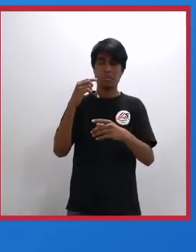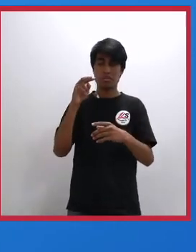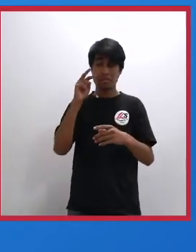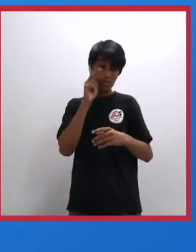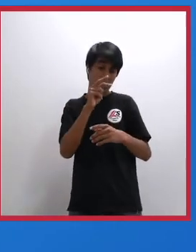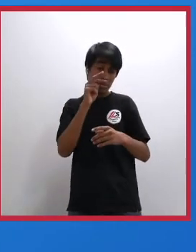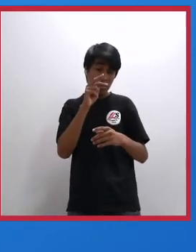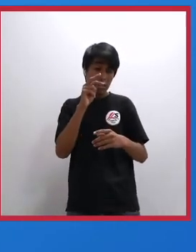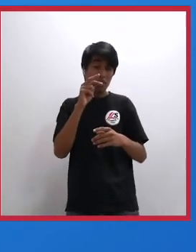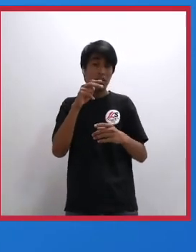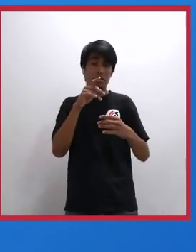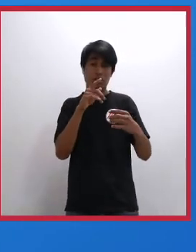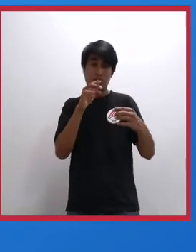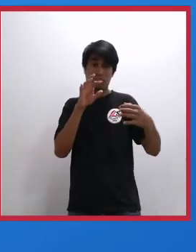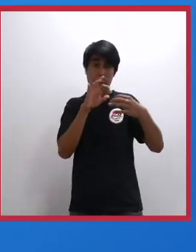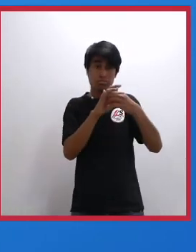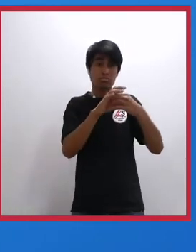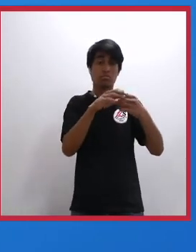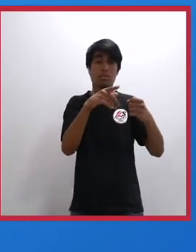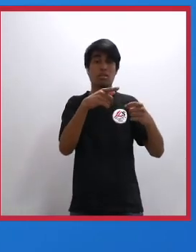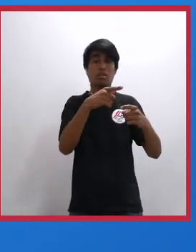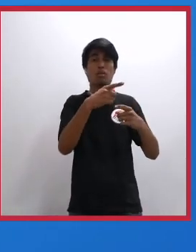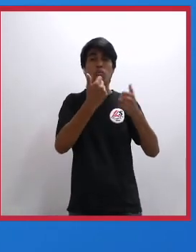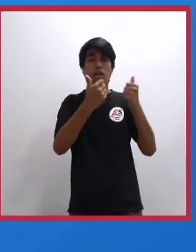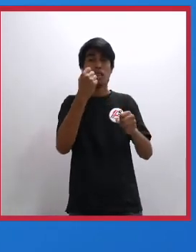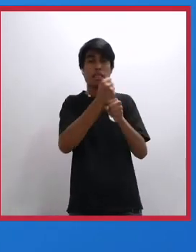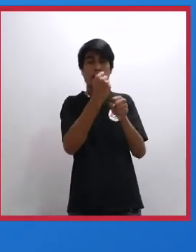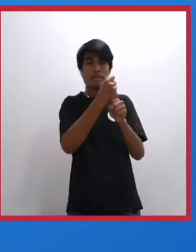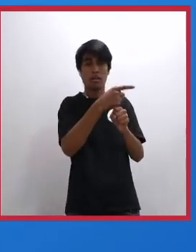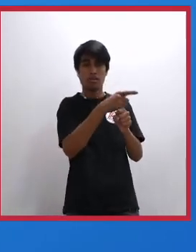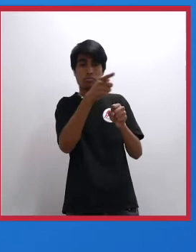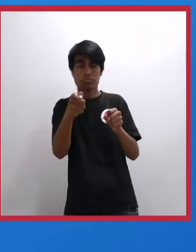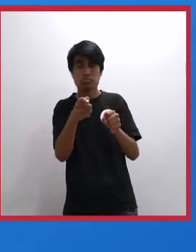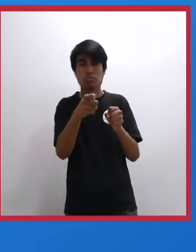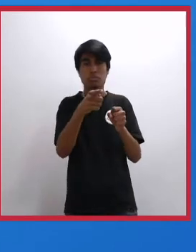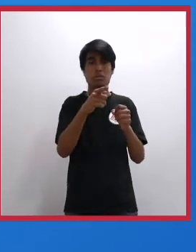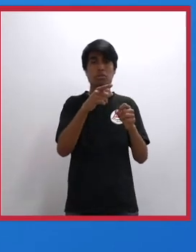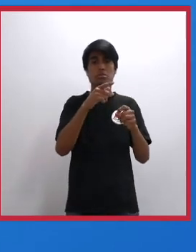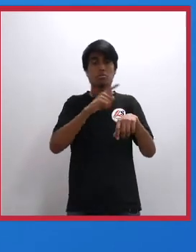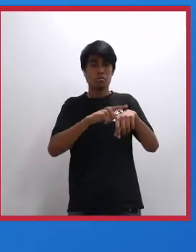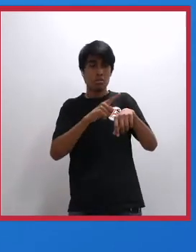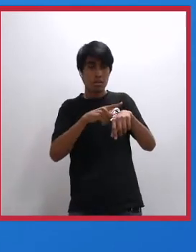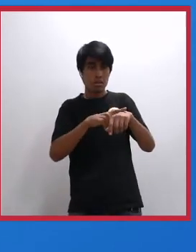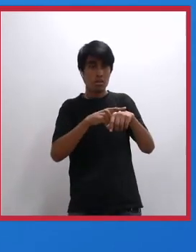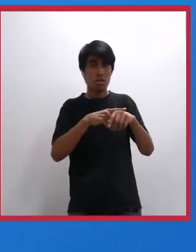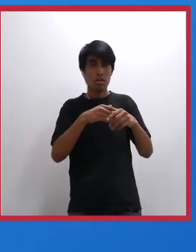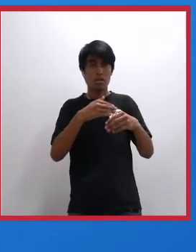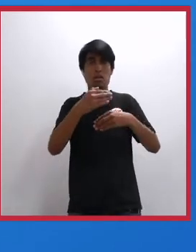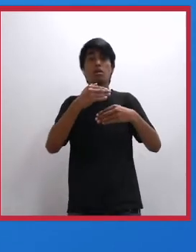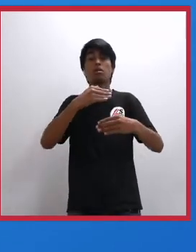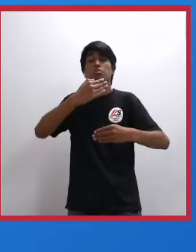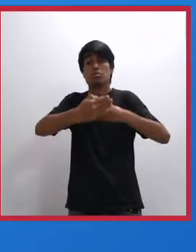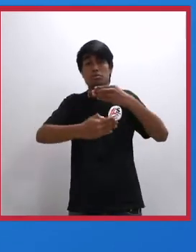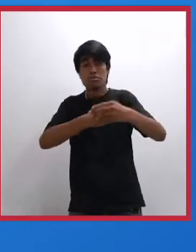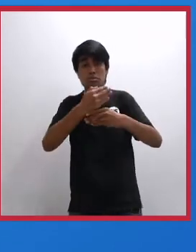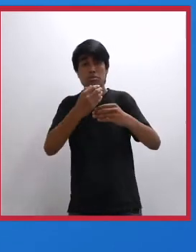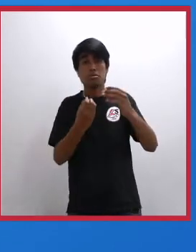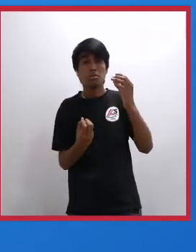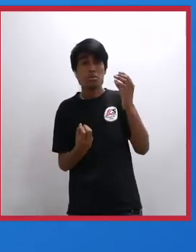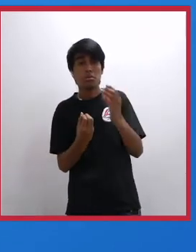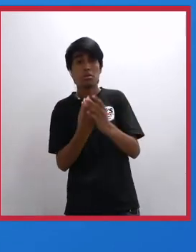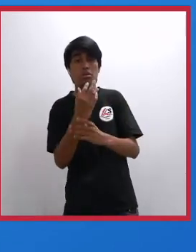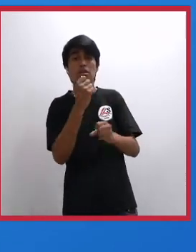cuáles son los elementos de trabajo, de acuerdo al cronograma, cuál es el procedimiento para la ejecución